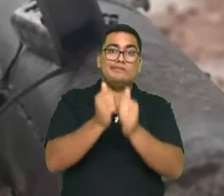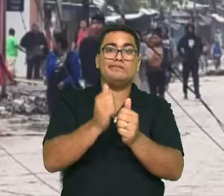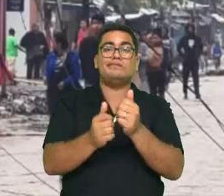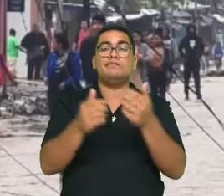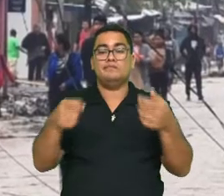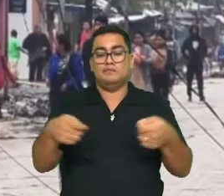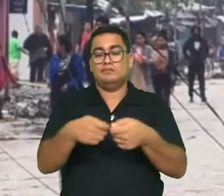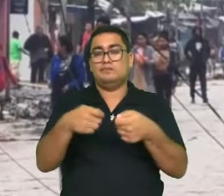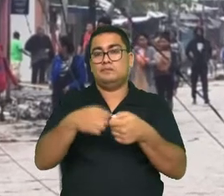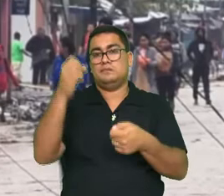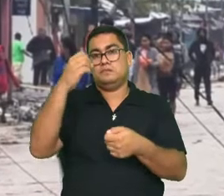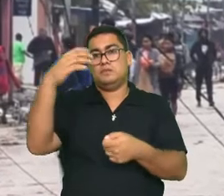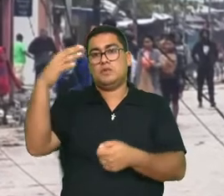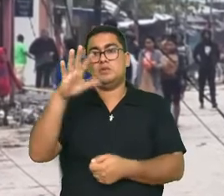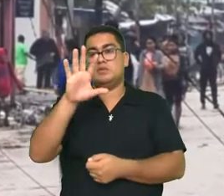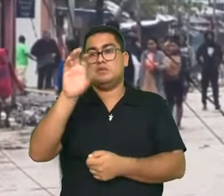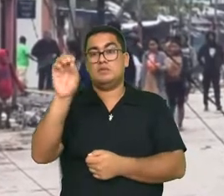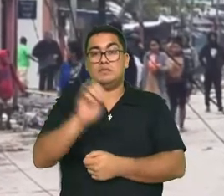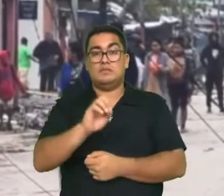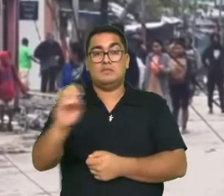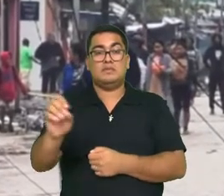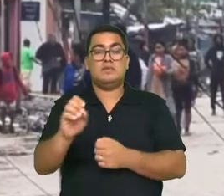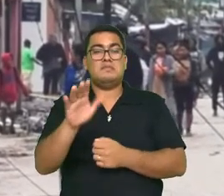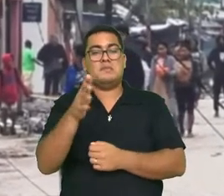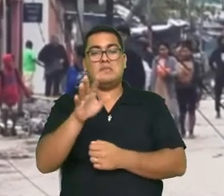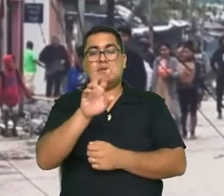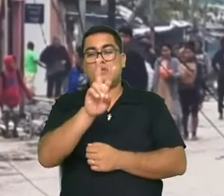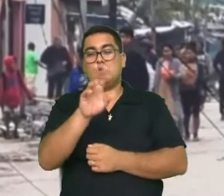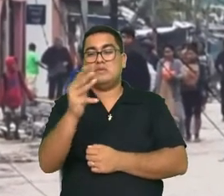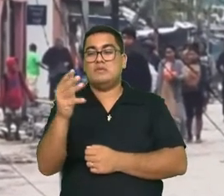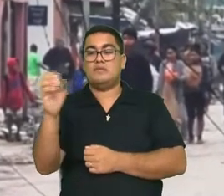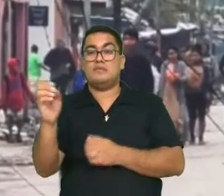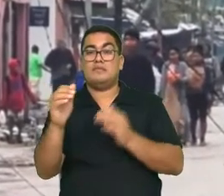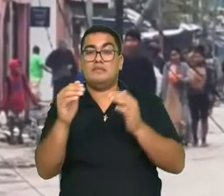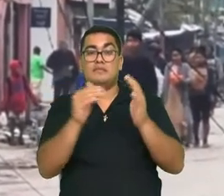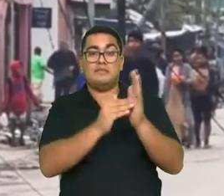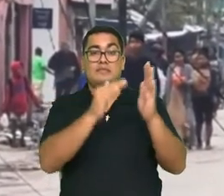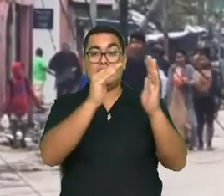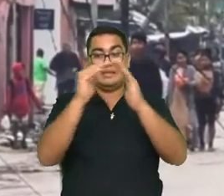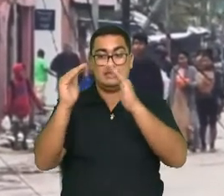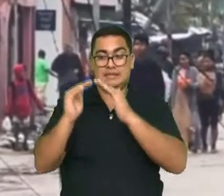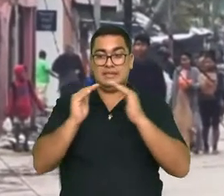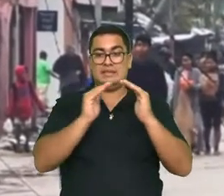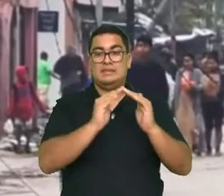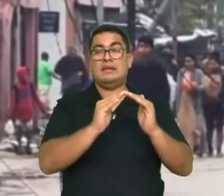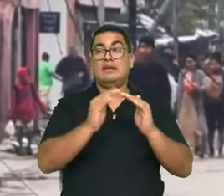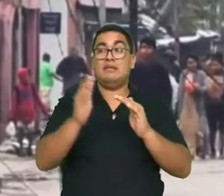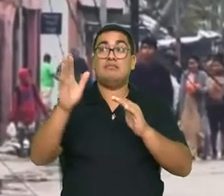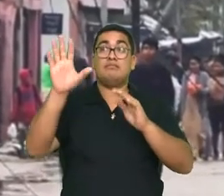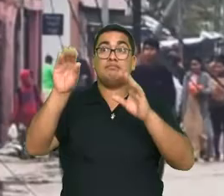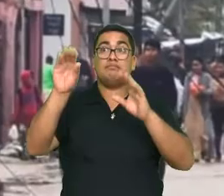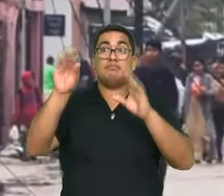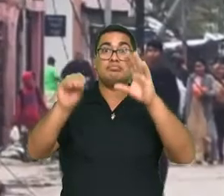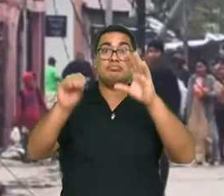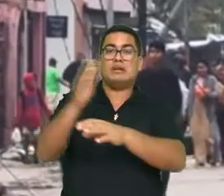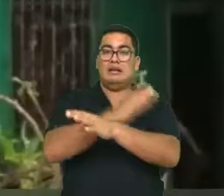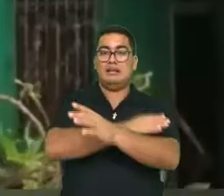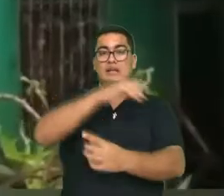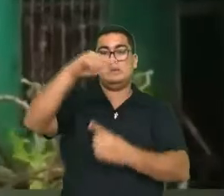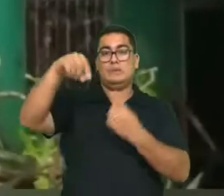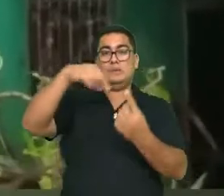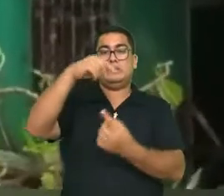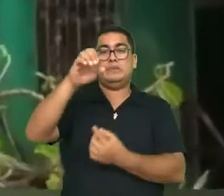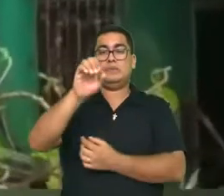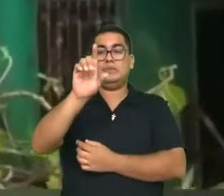energía a más del 50% de las casi 290.000 viviendas que quedaron sin luz a nivel nacional por los embates del